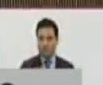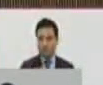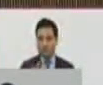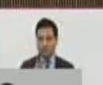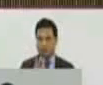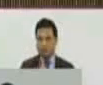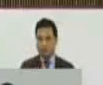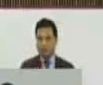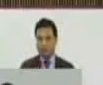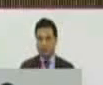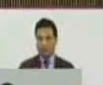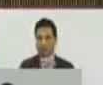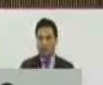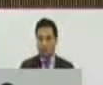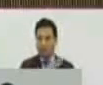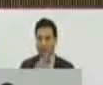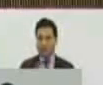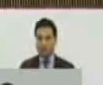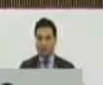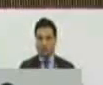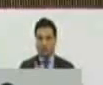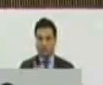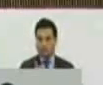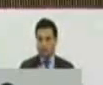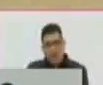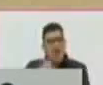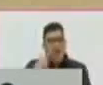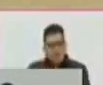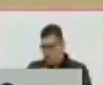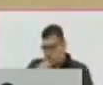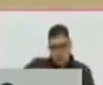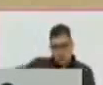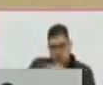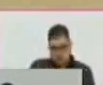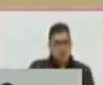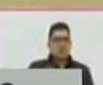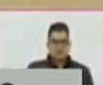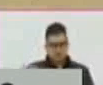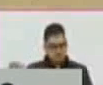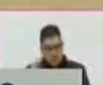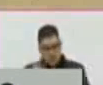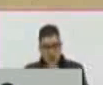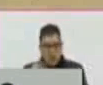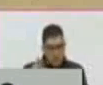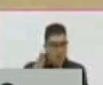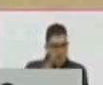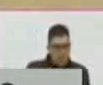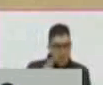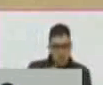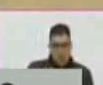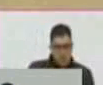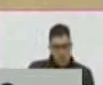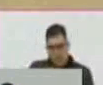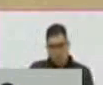que retractores, y desde ese punto de vista, pues no podemos permitir que la